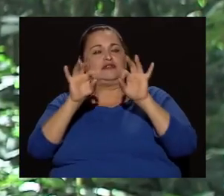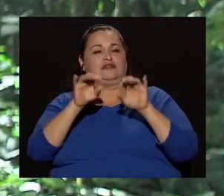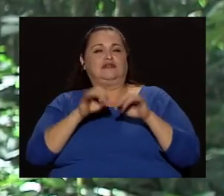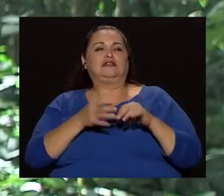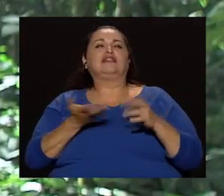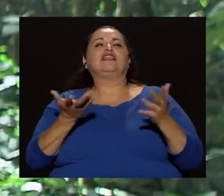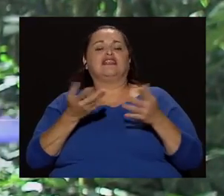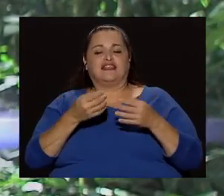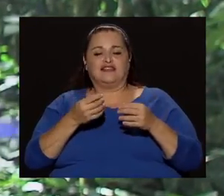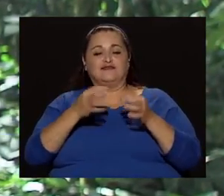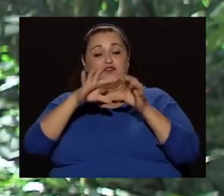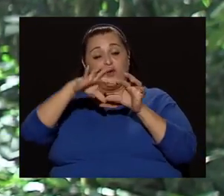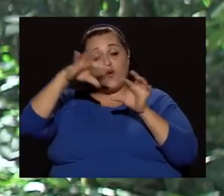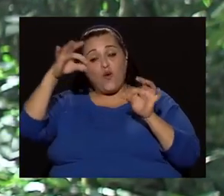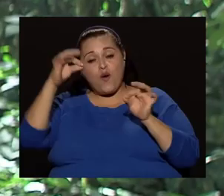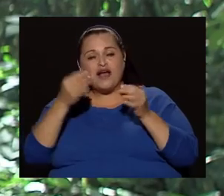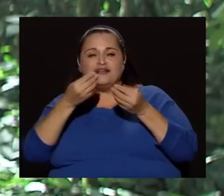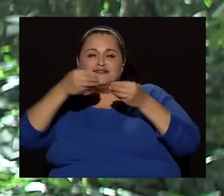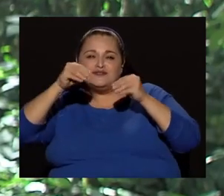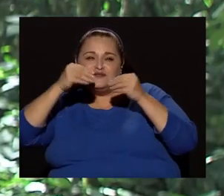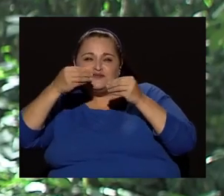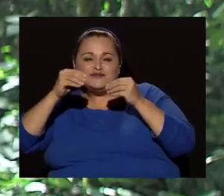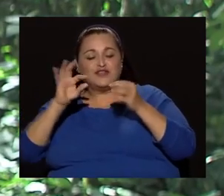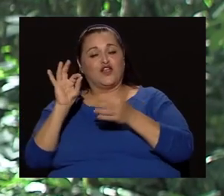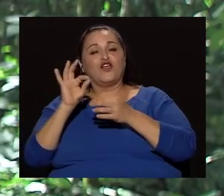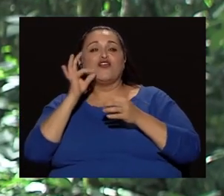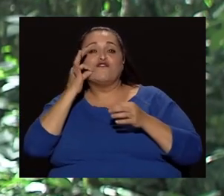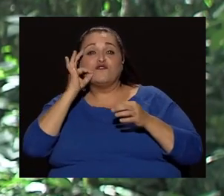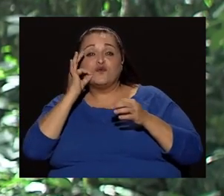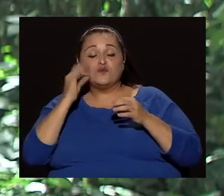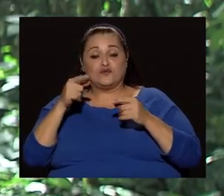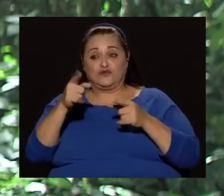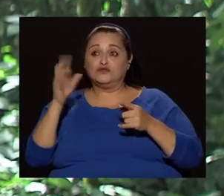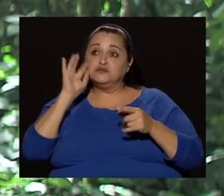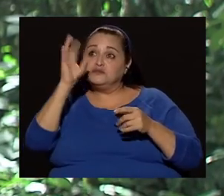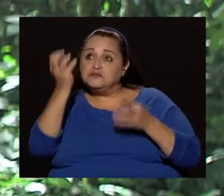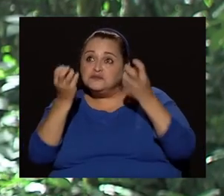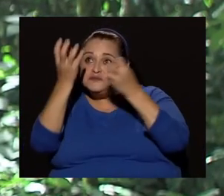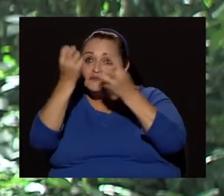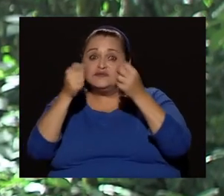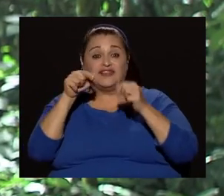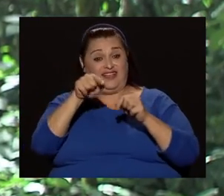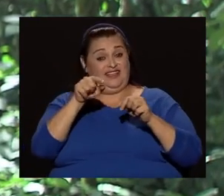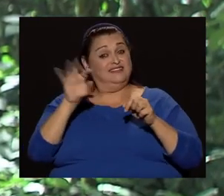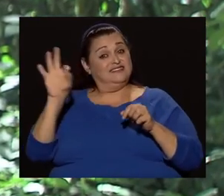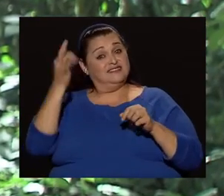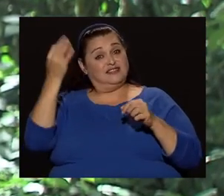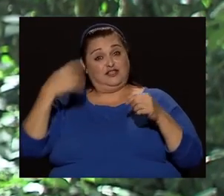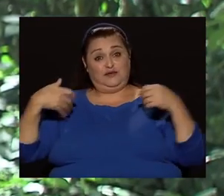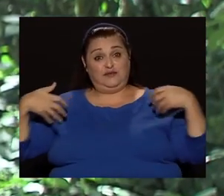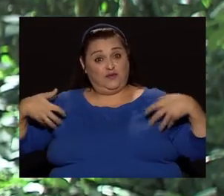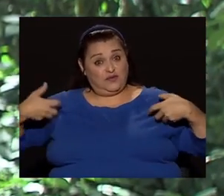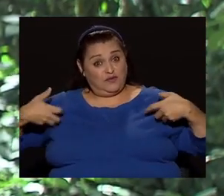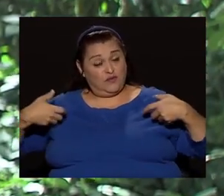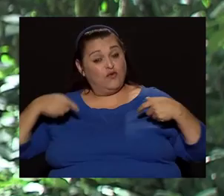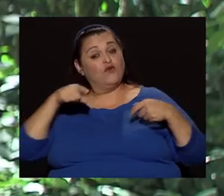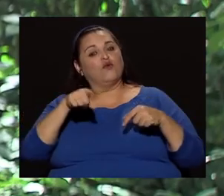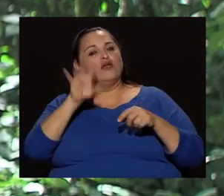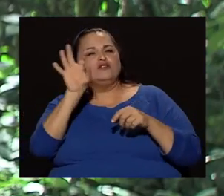interesante porque esta especie, ellos escogen, dependiendo de la disponibilidad de alimentos, escogen unas especies de plantas u